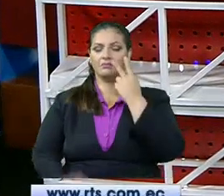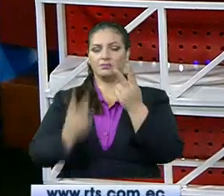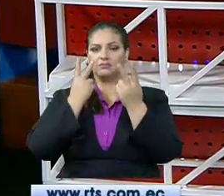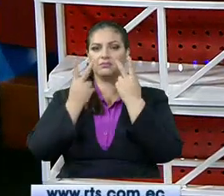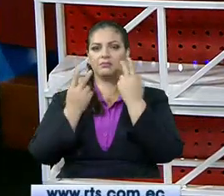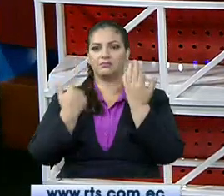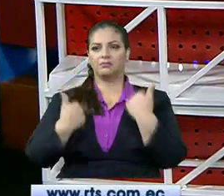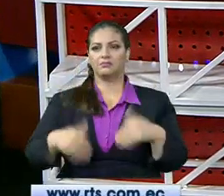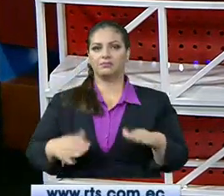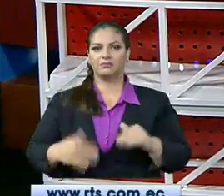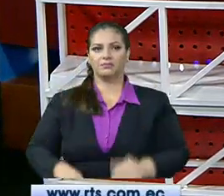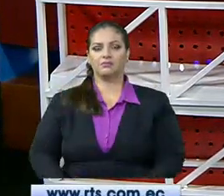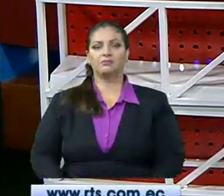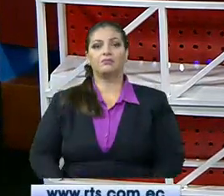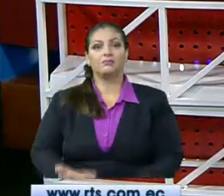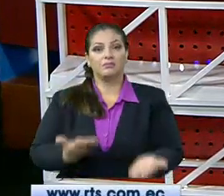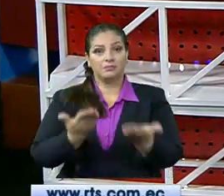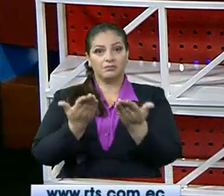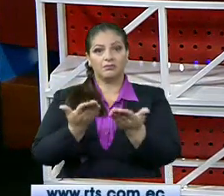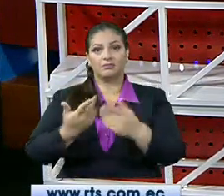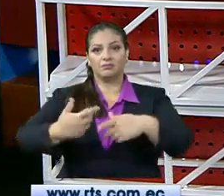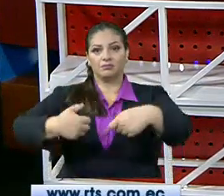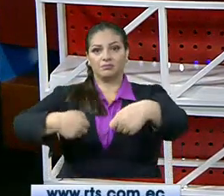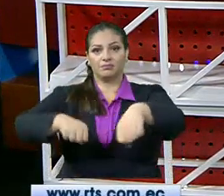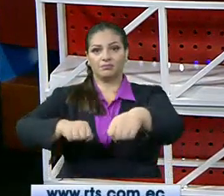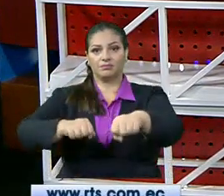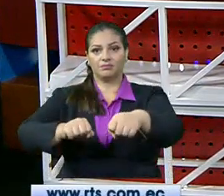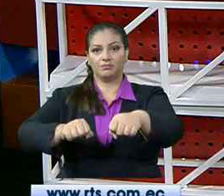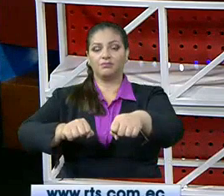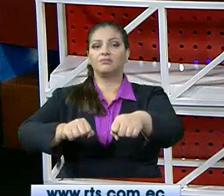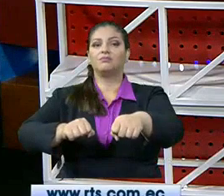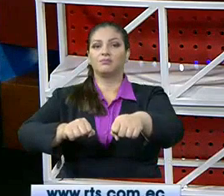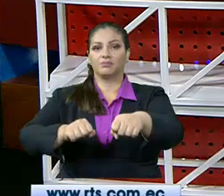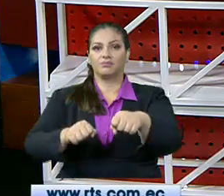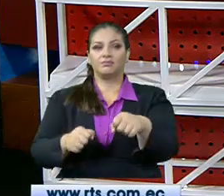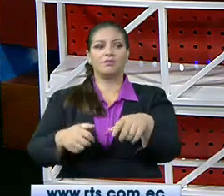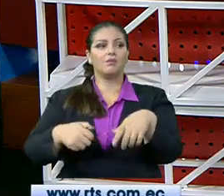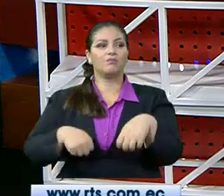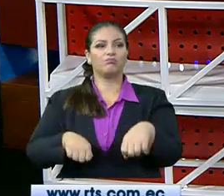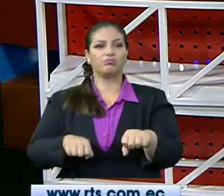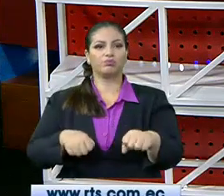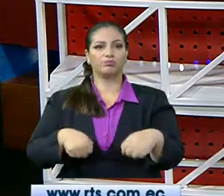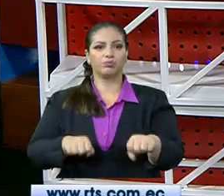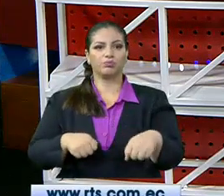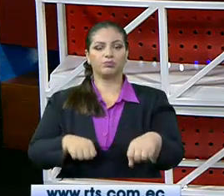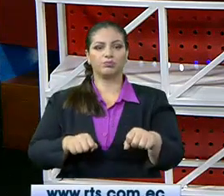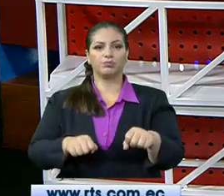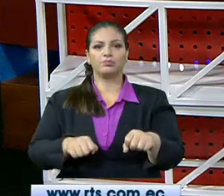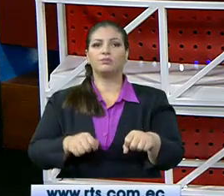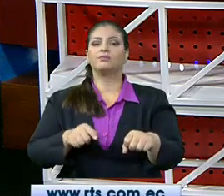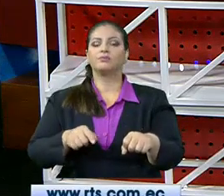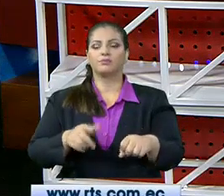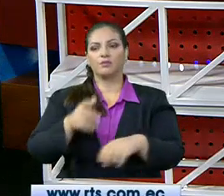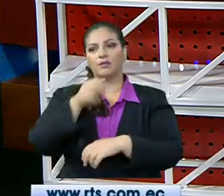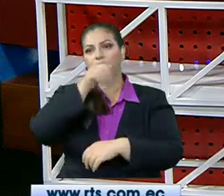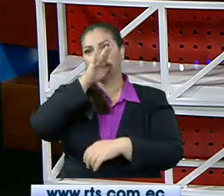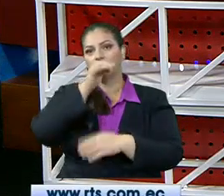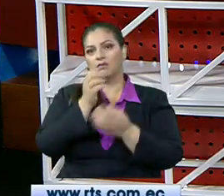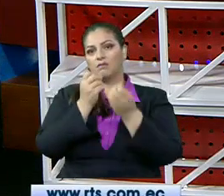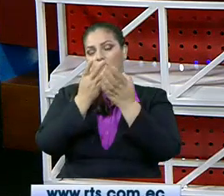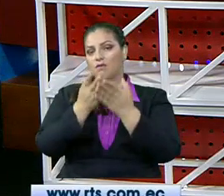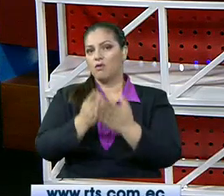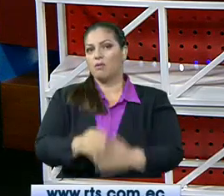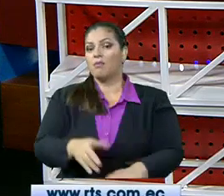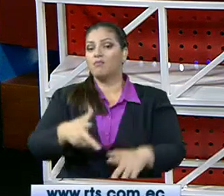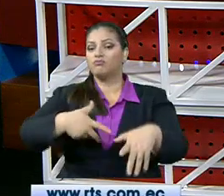claro. Moto con tráiler incluido. Señores de la ATM, eso está ocurriendo comúnmente en Guayaquil.